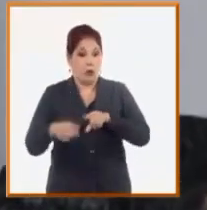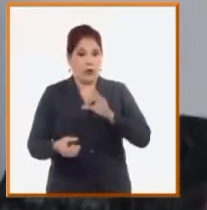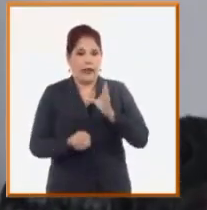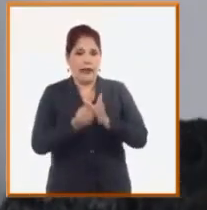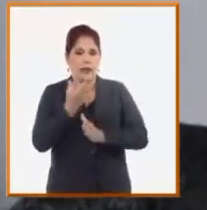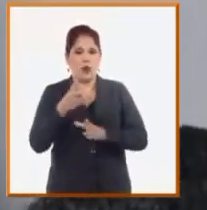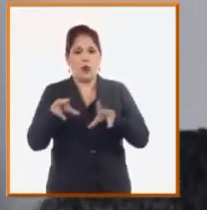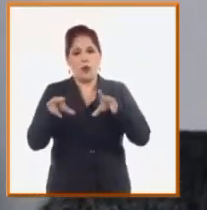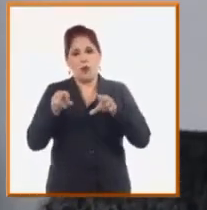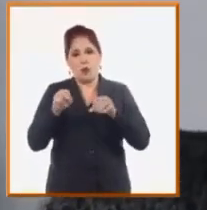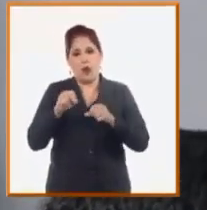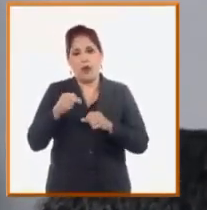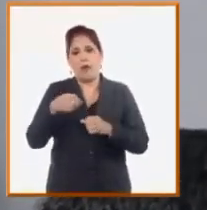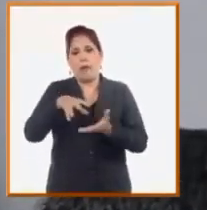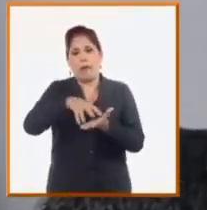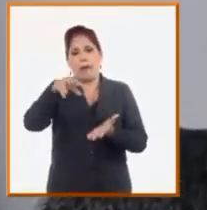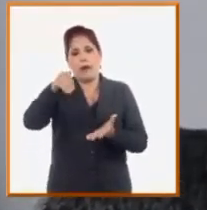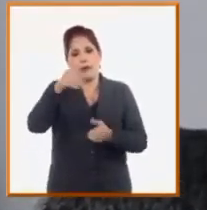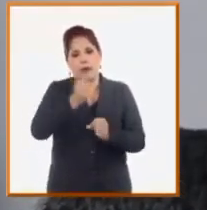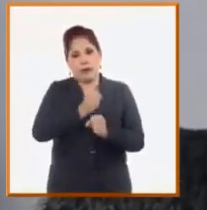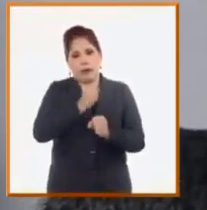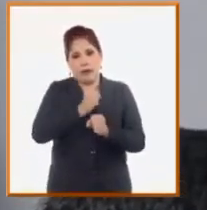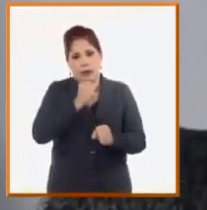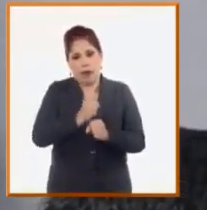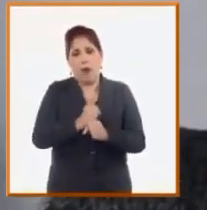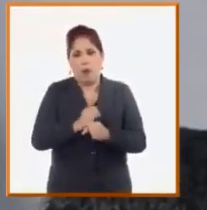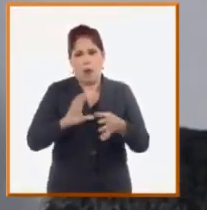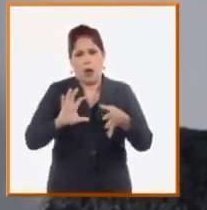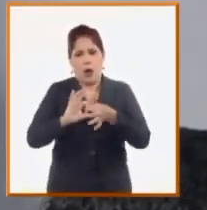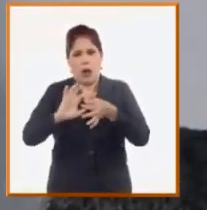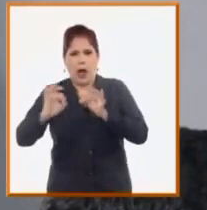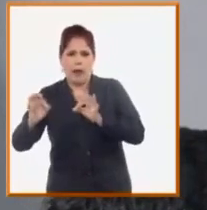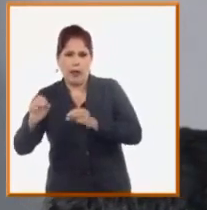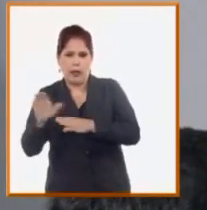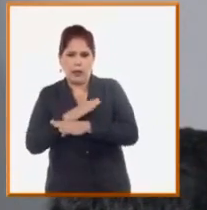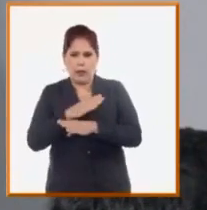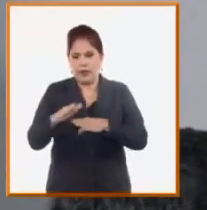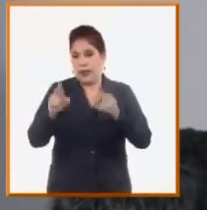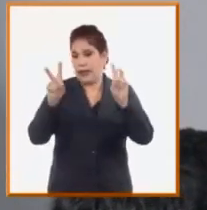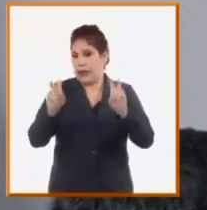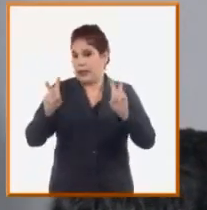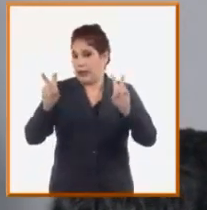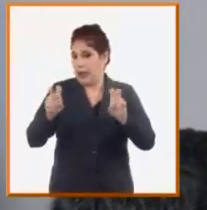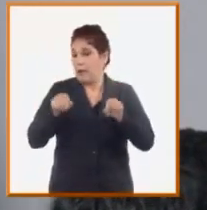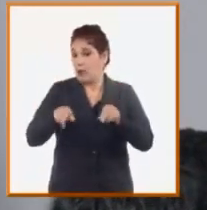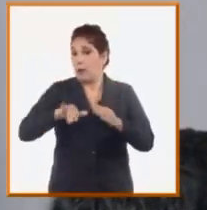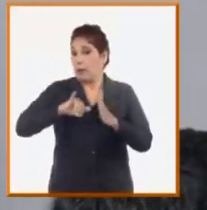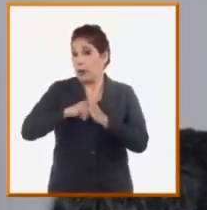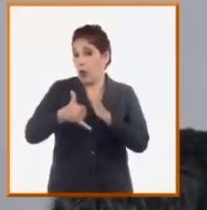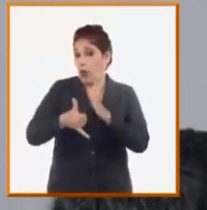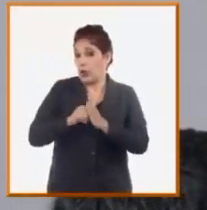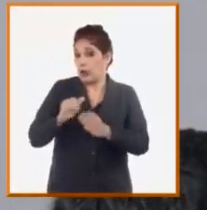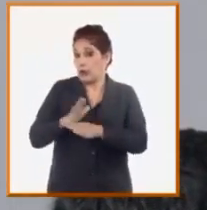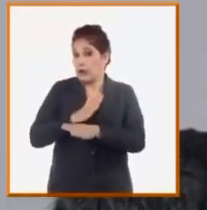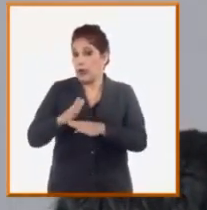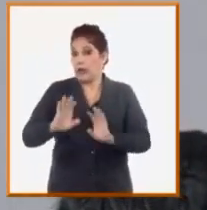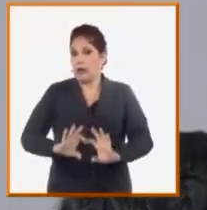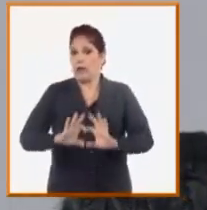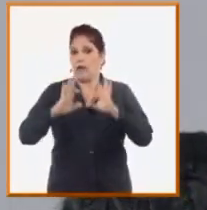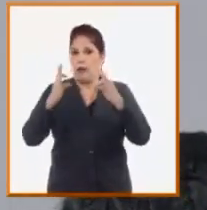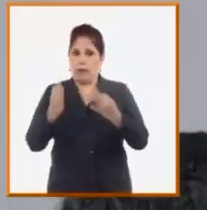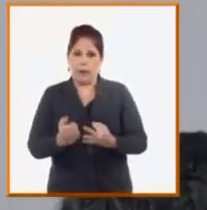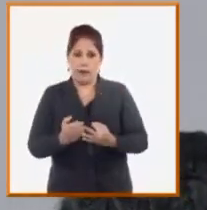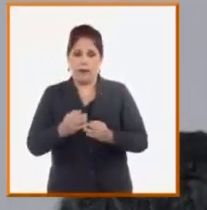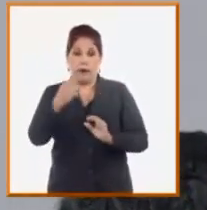nuevos puestos de trabajo, la posibilidad de encadenarse con los actores, el tema de que constituye un proyecto para varias familias. Ahora, en